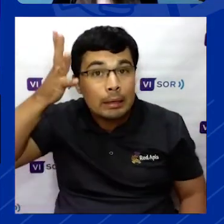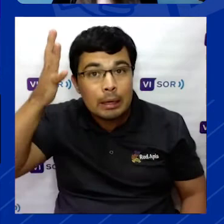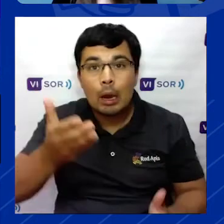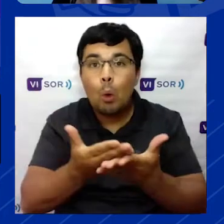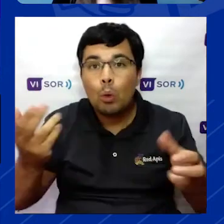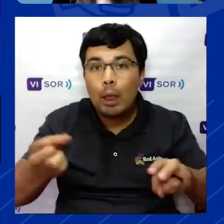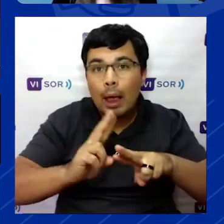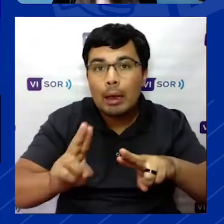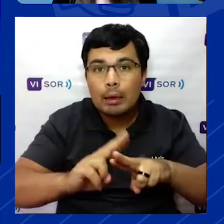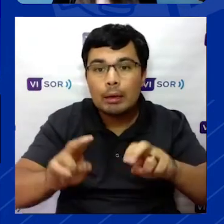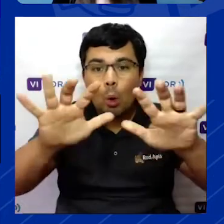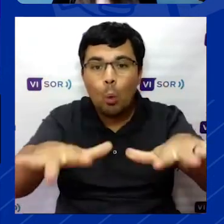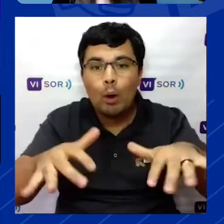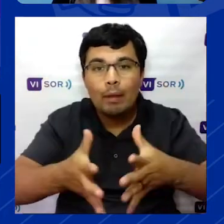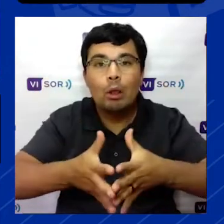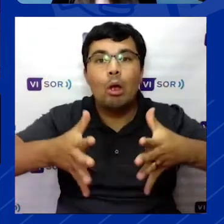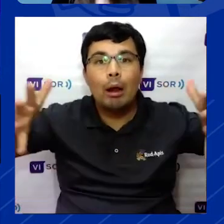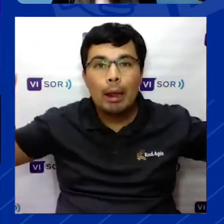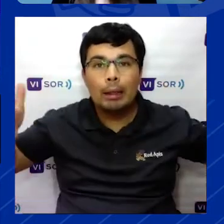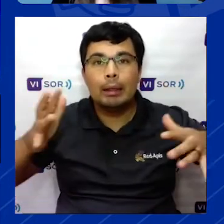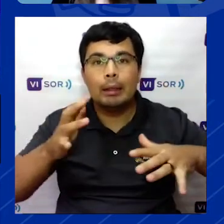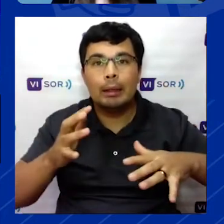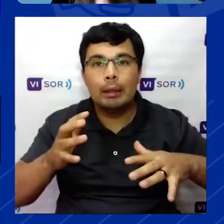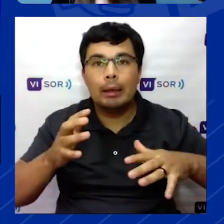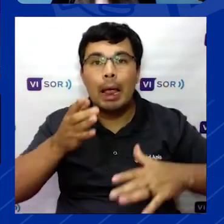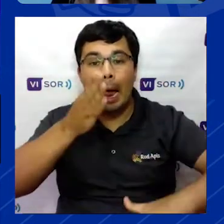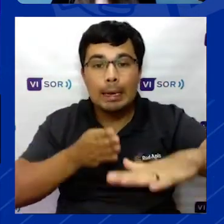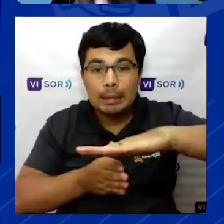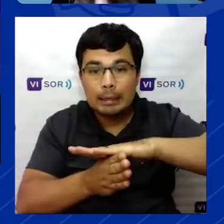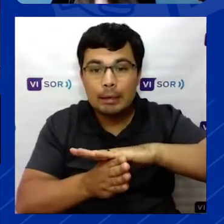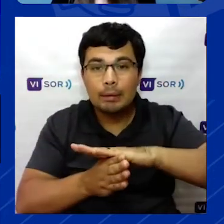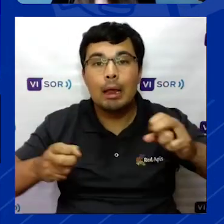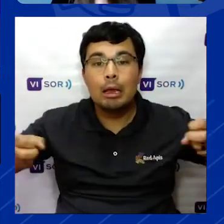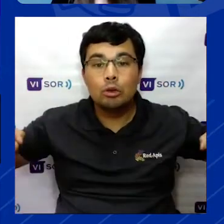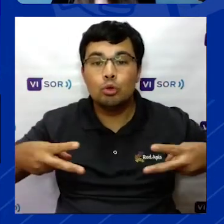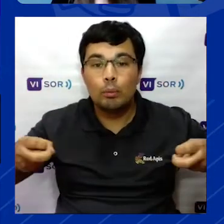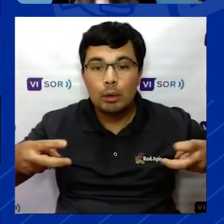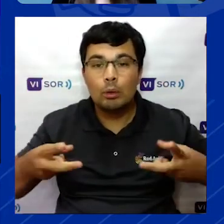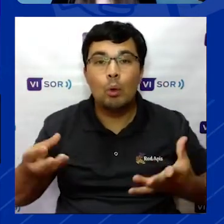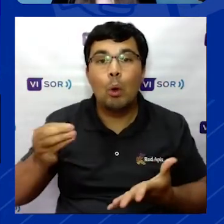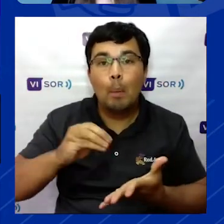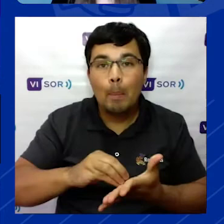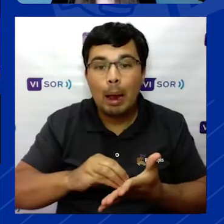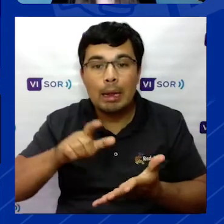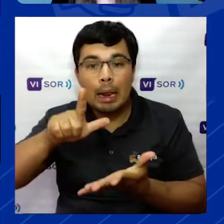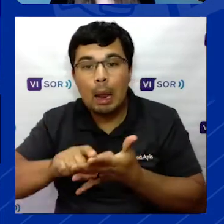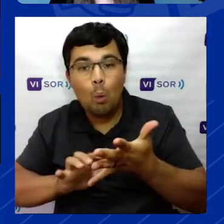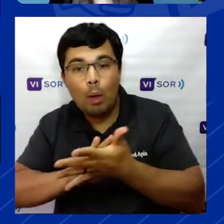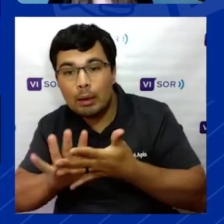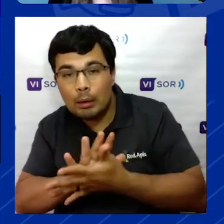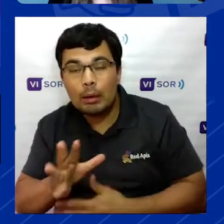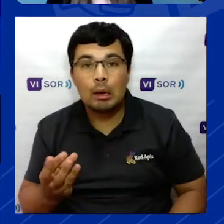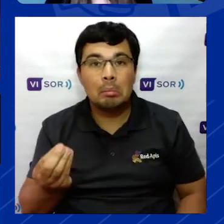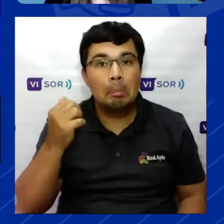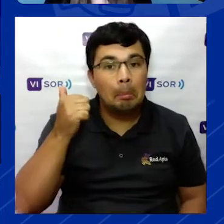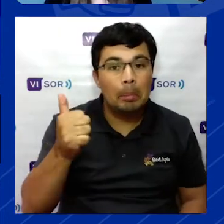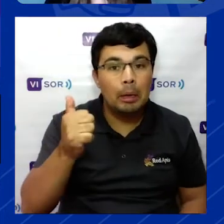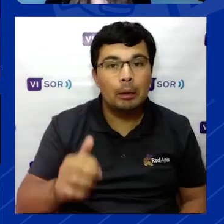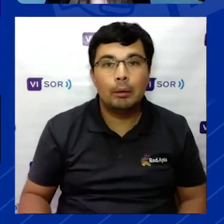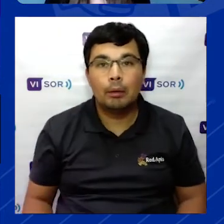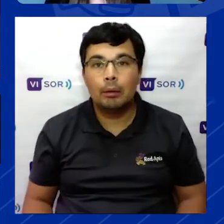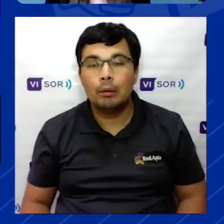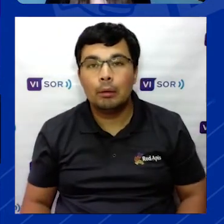un evento muy accesible con subtitulado, con lengua de signos, en donde